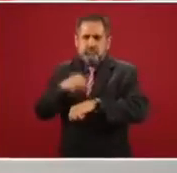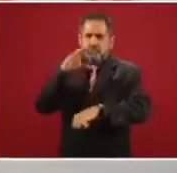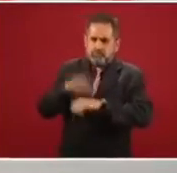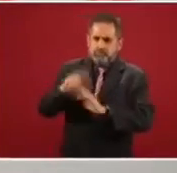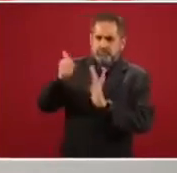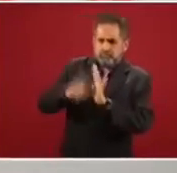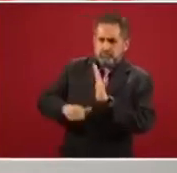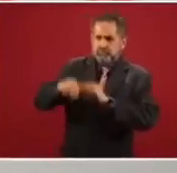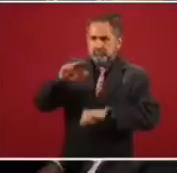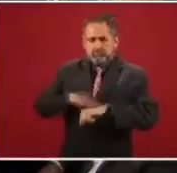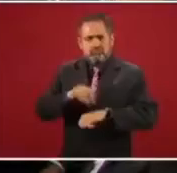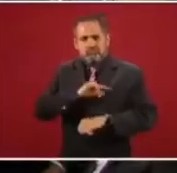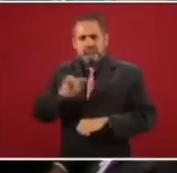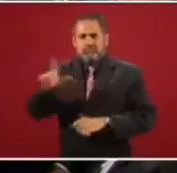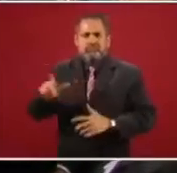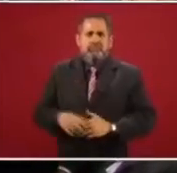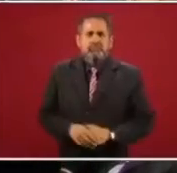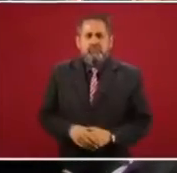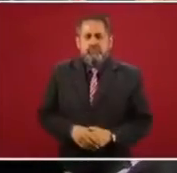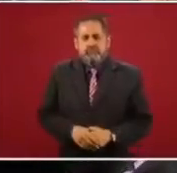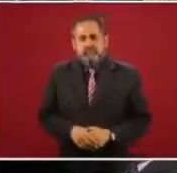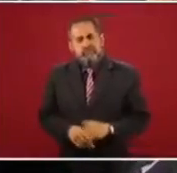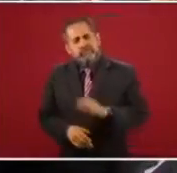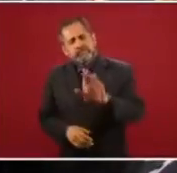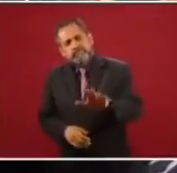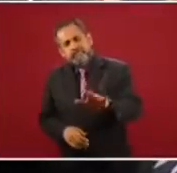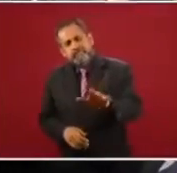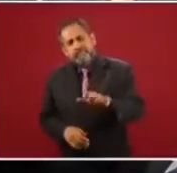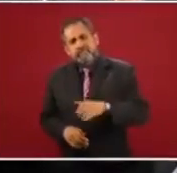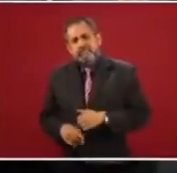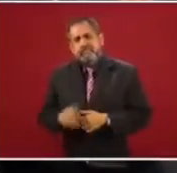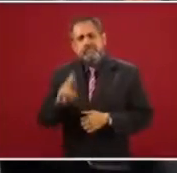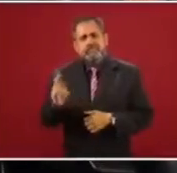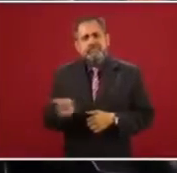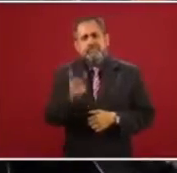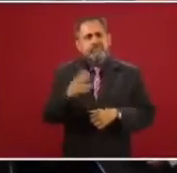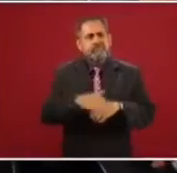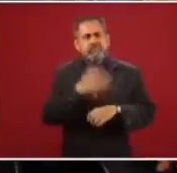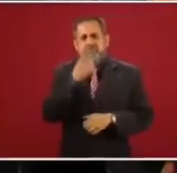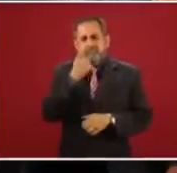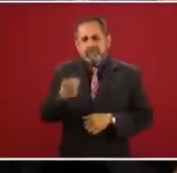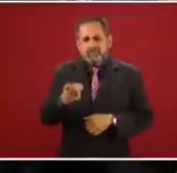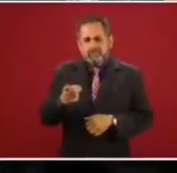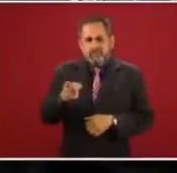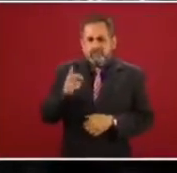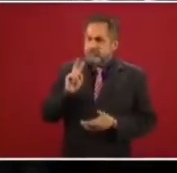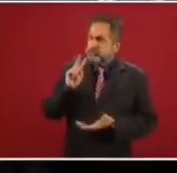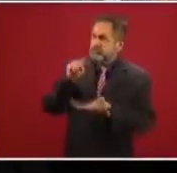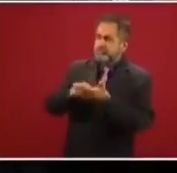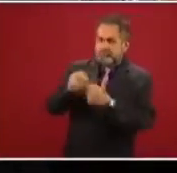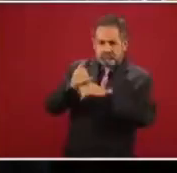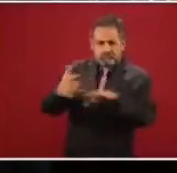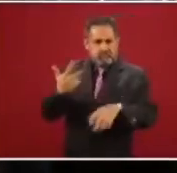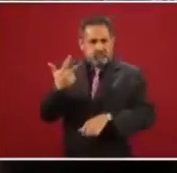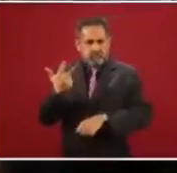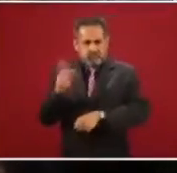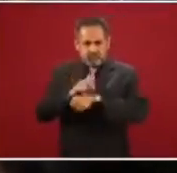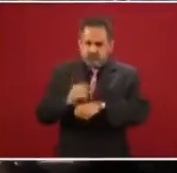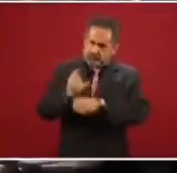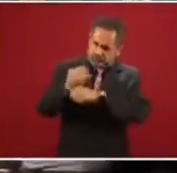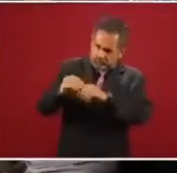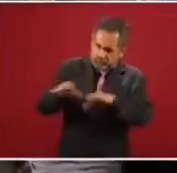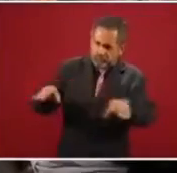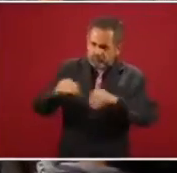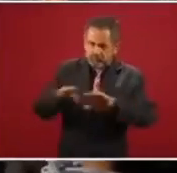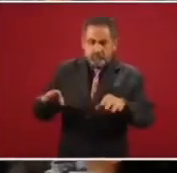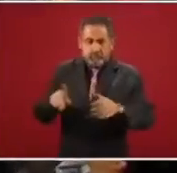especialidades porque esta situación no se acató la indicación del presidente de llegar a informar a los 8 días como